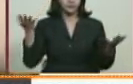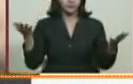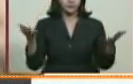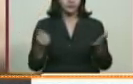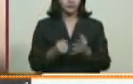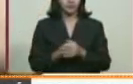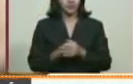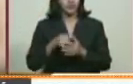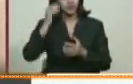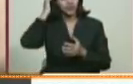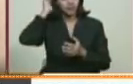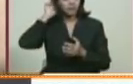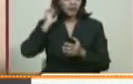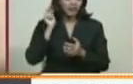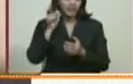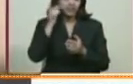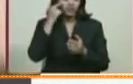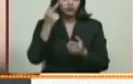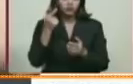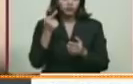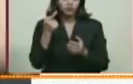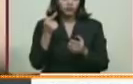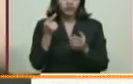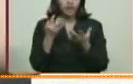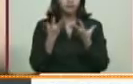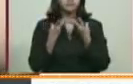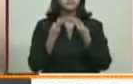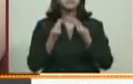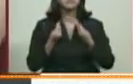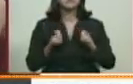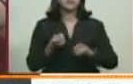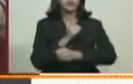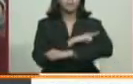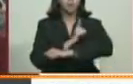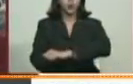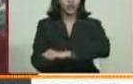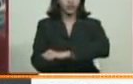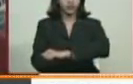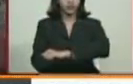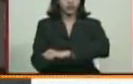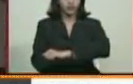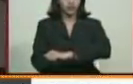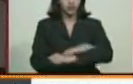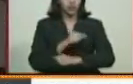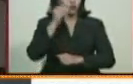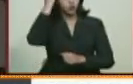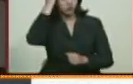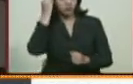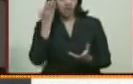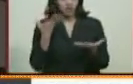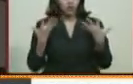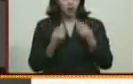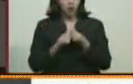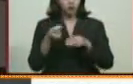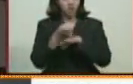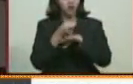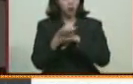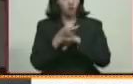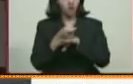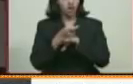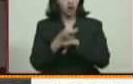Imagínate tú lo que implica la ambición de poder, ¿no? ¿Tú crees que de facto se podía instalar una junta de gobierno provisional, algo